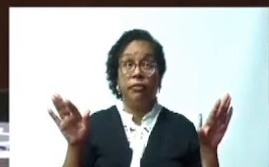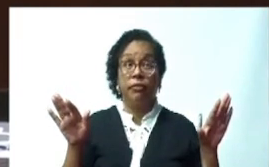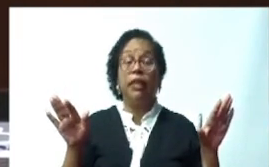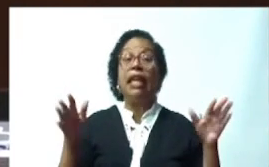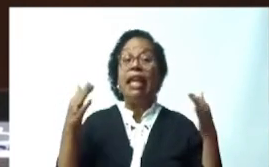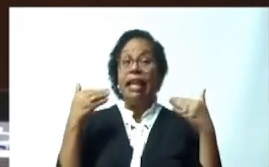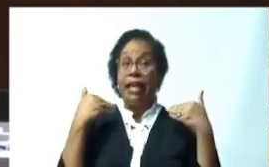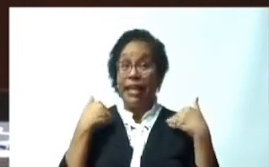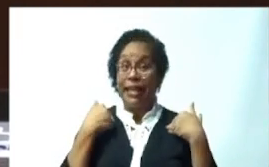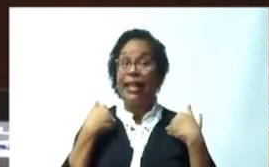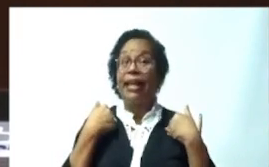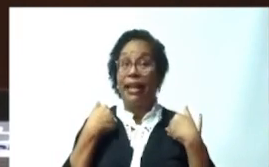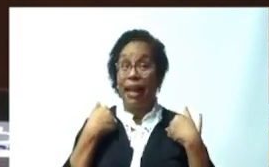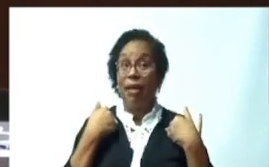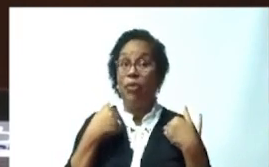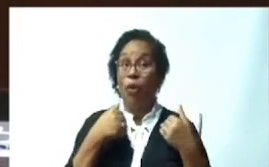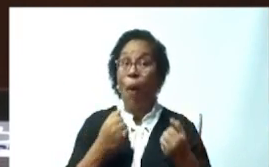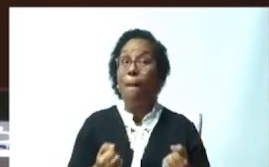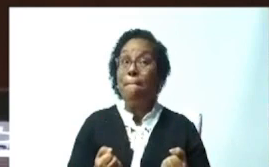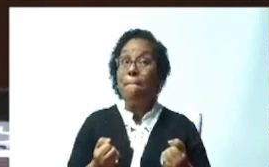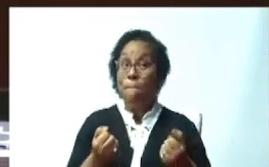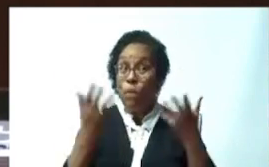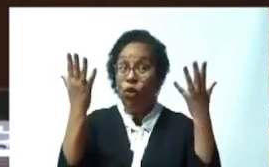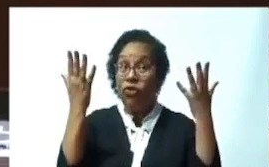tomaban administrativamente